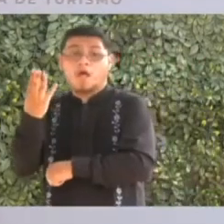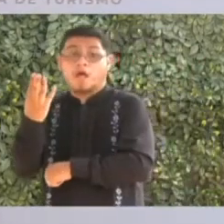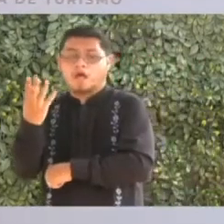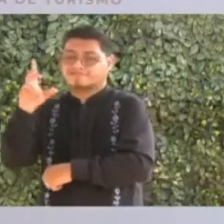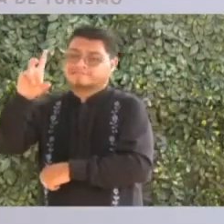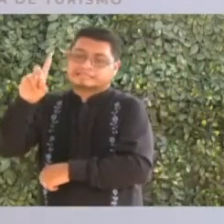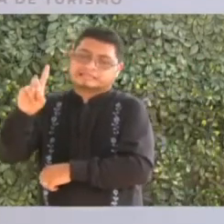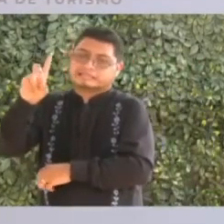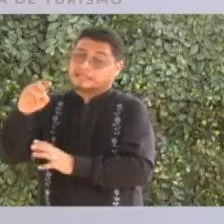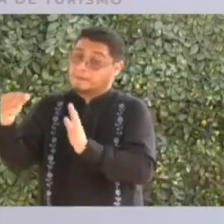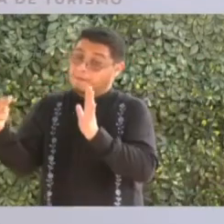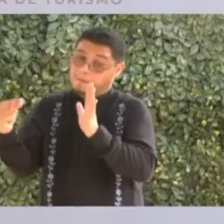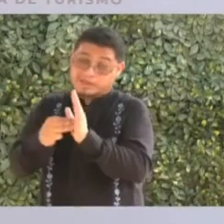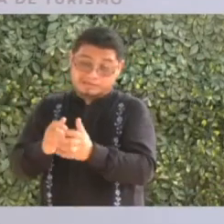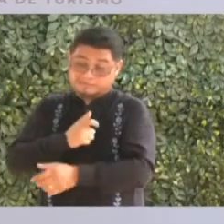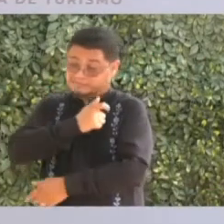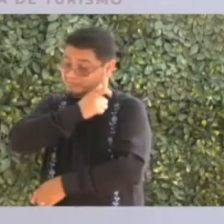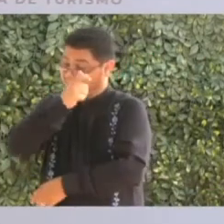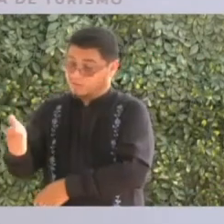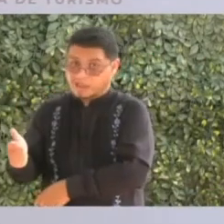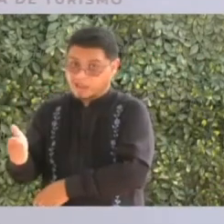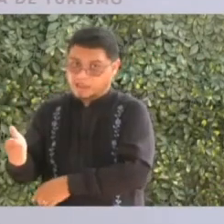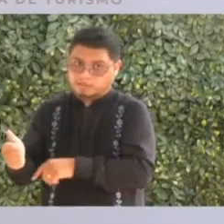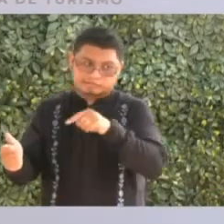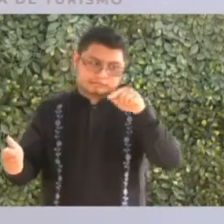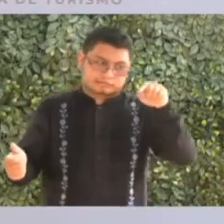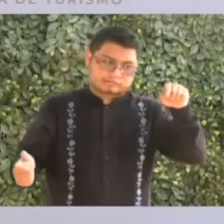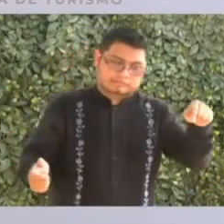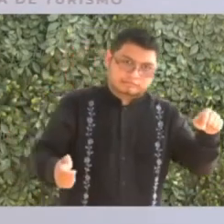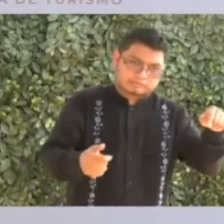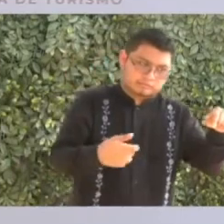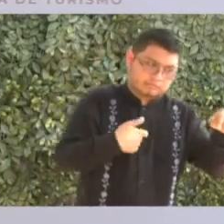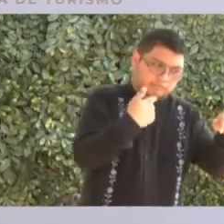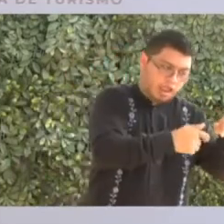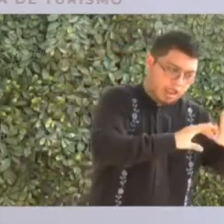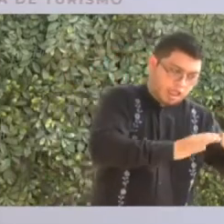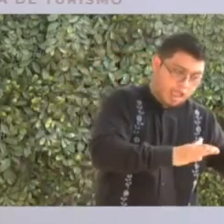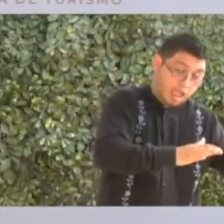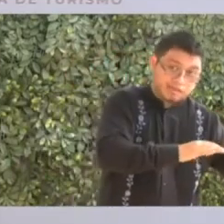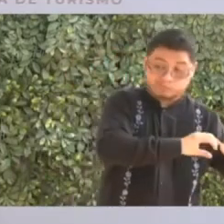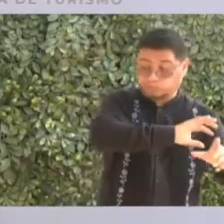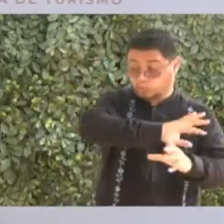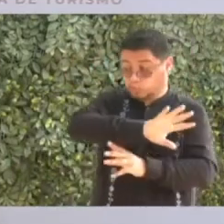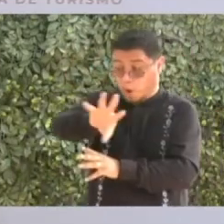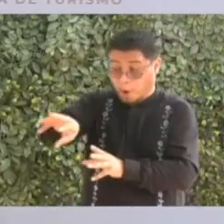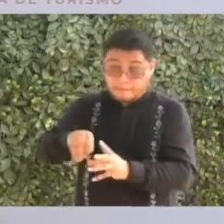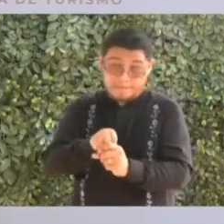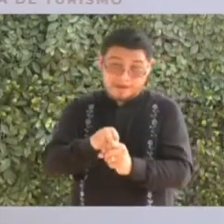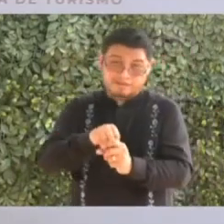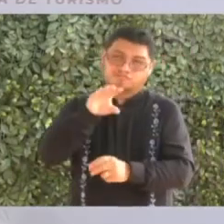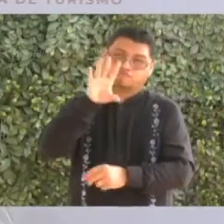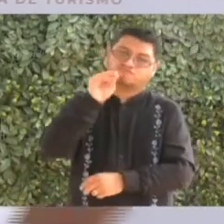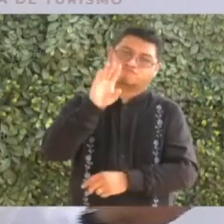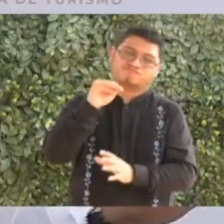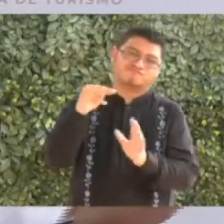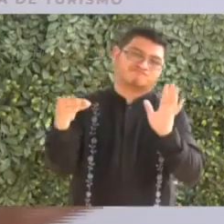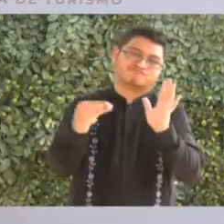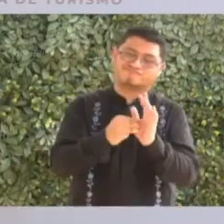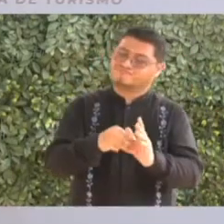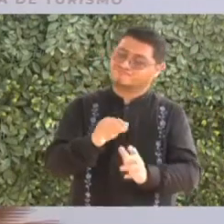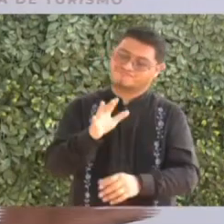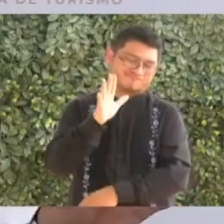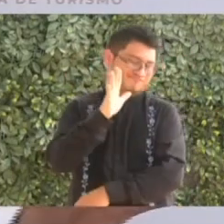más. O sea, lo que se estimó en 30 mil va a costar 90 mil. Eso ya no se